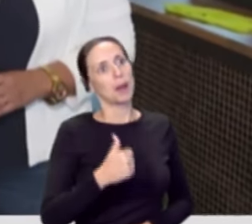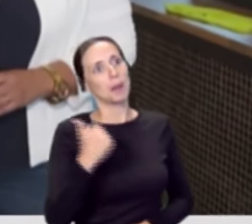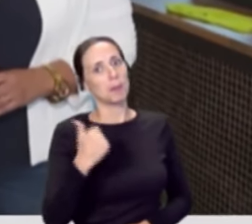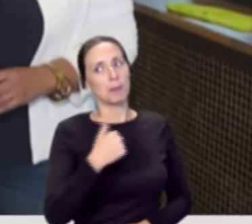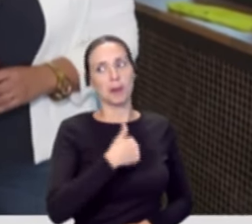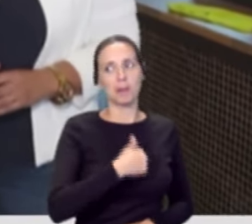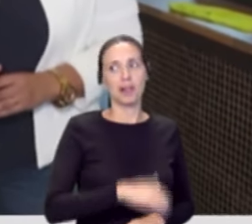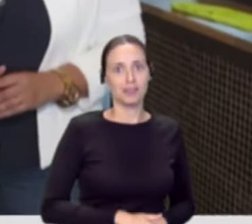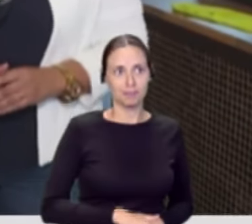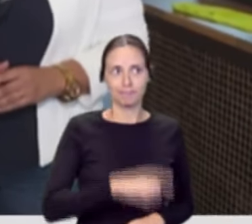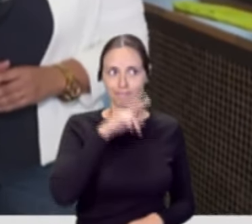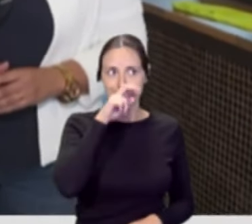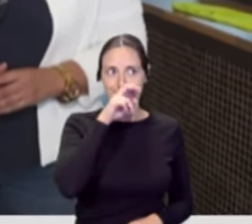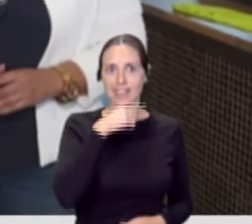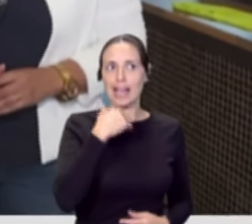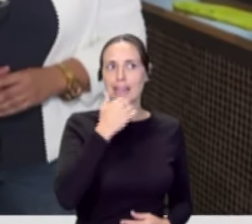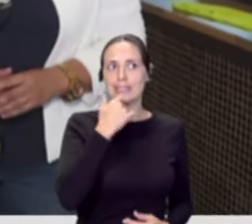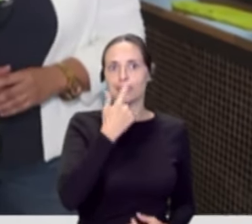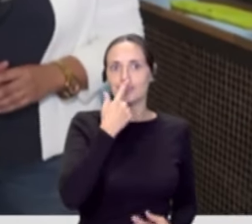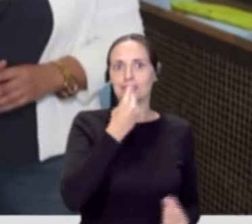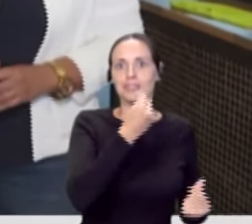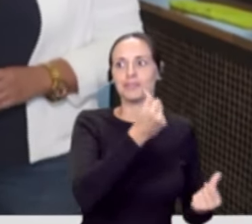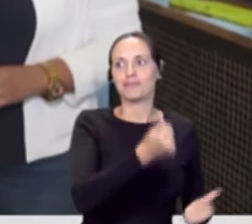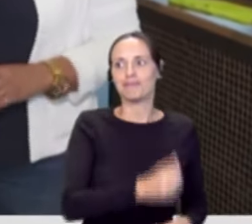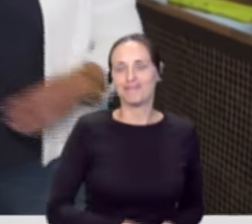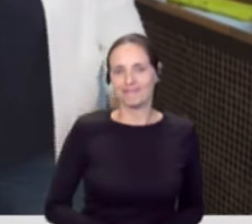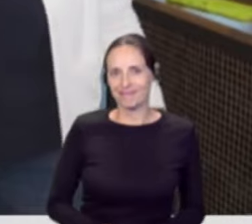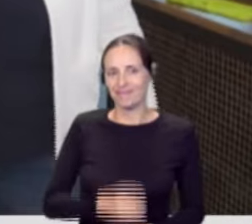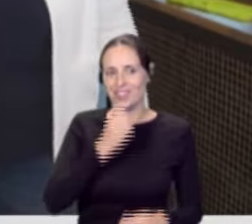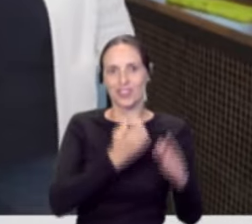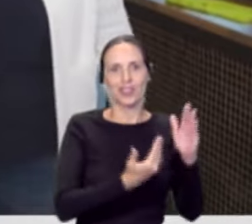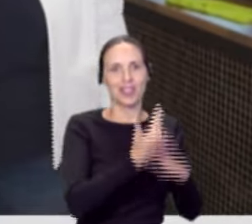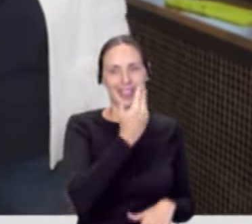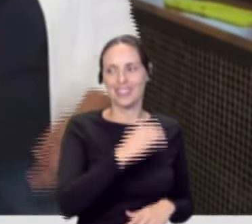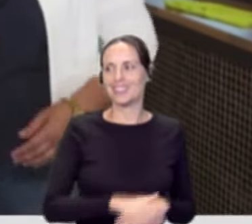aquí, que yo creo que lo olemos. Buenos días, Estefanía.